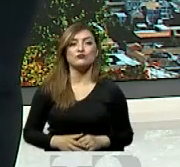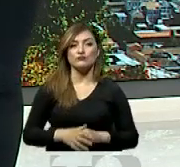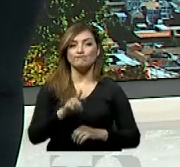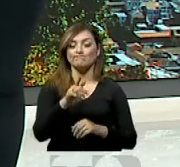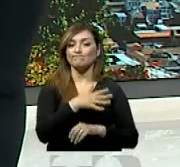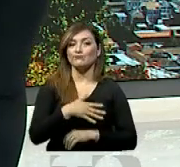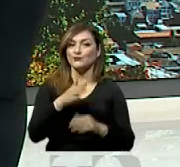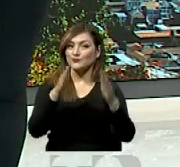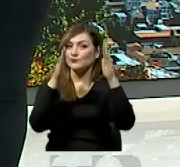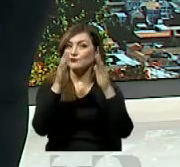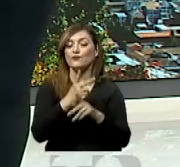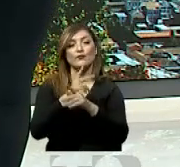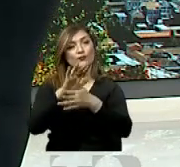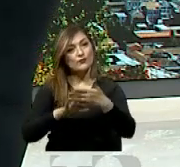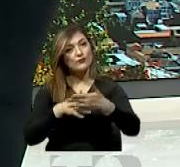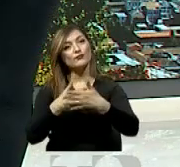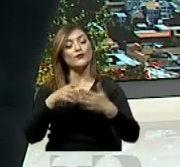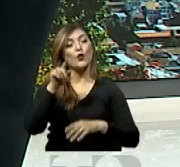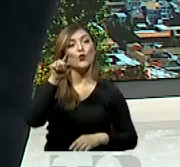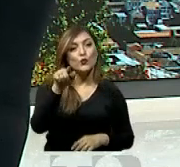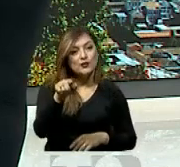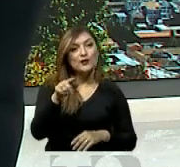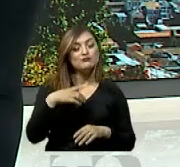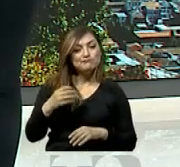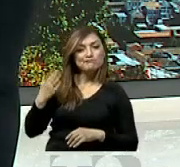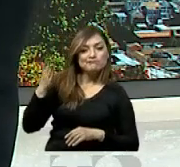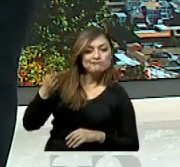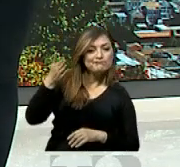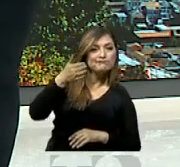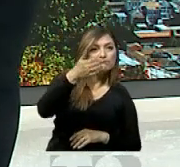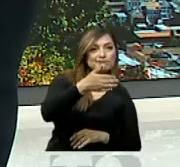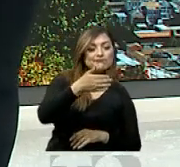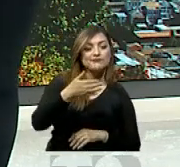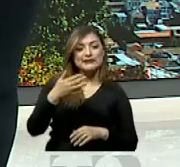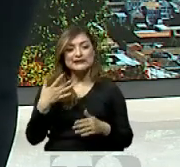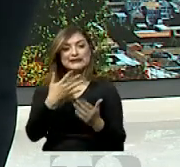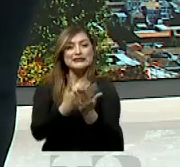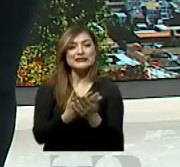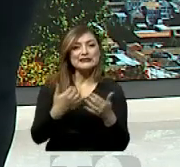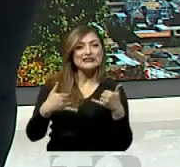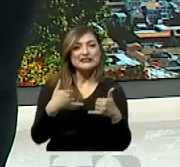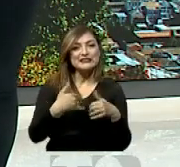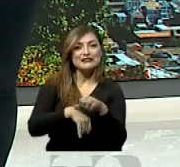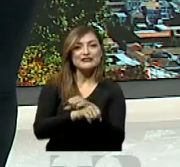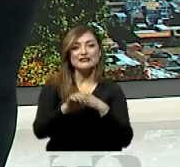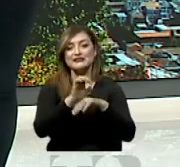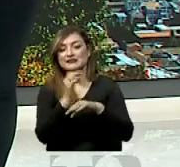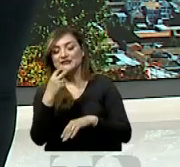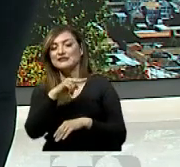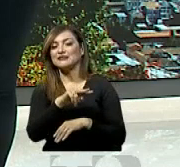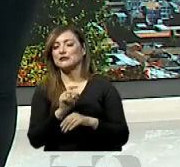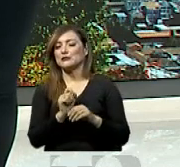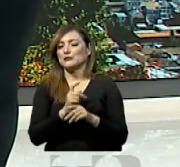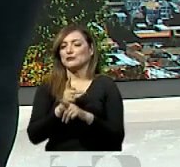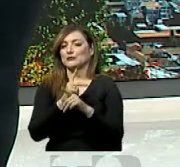tome en cuenta la restricción, el horario, porque seguro usted se va a desplegar para ver el partido, así que no le vaya luego a sorprender pico y placa y se